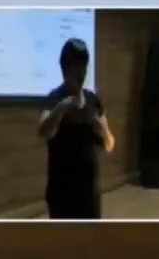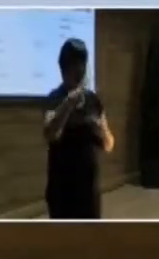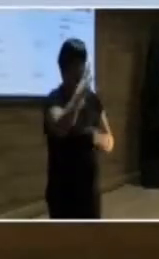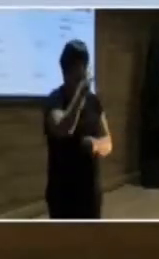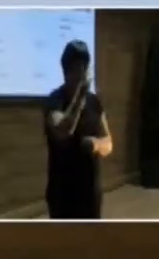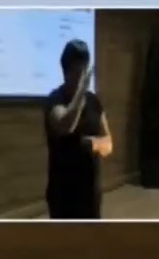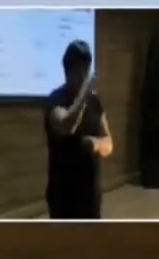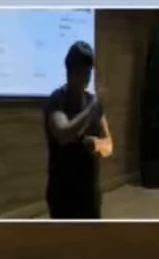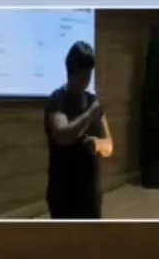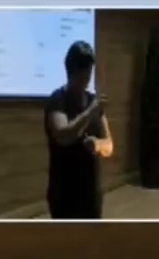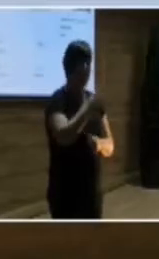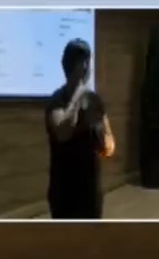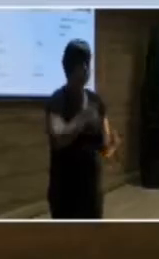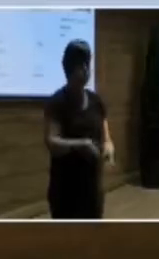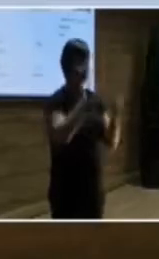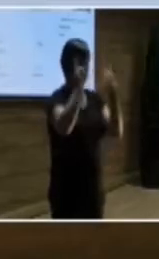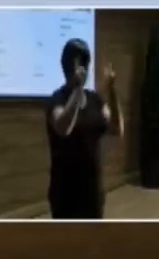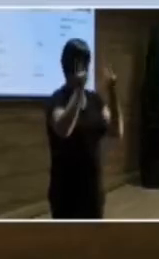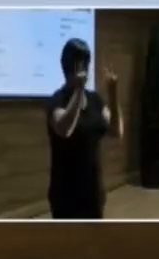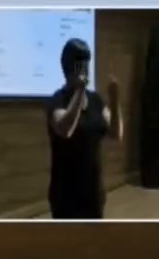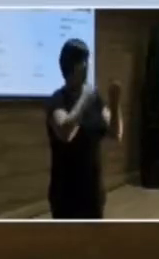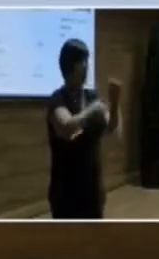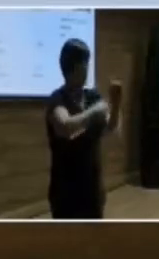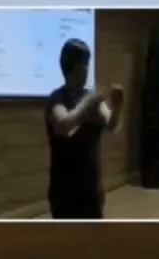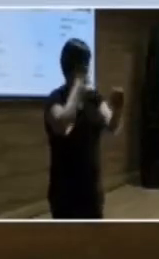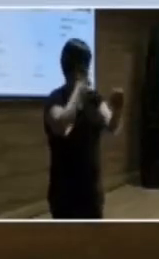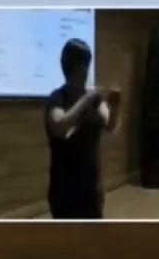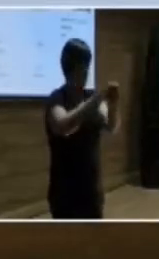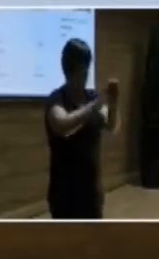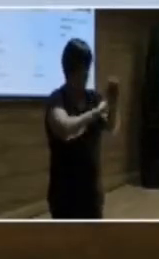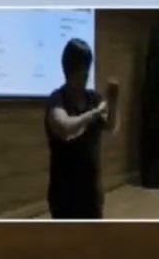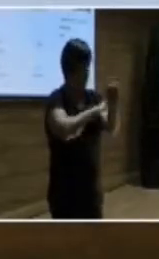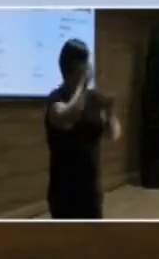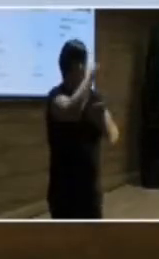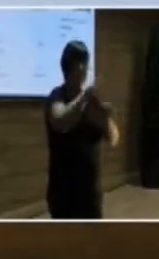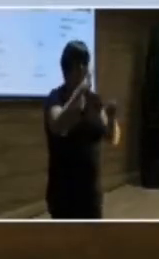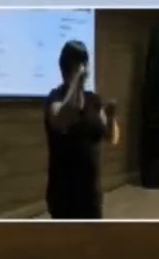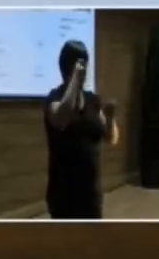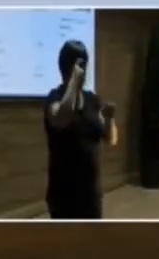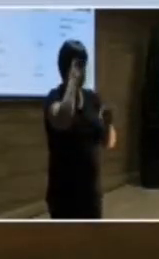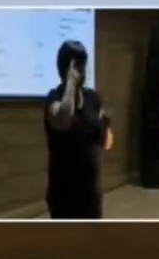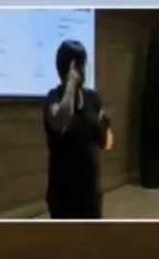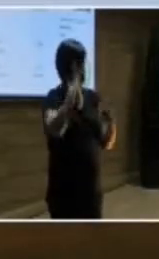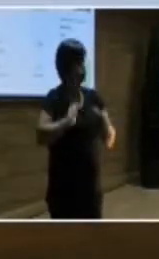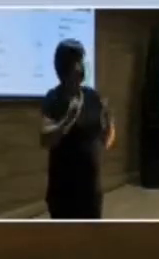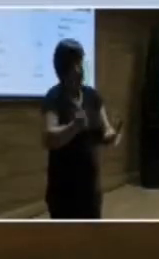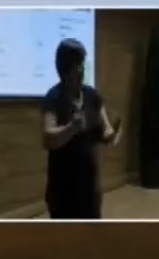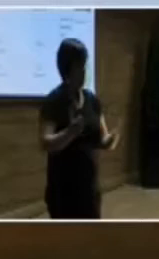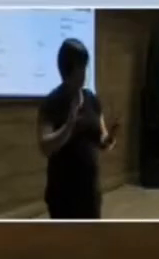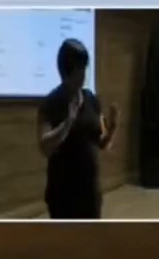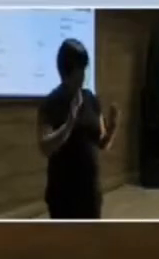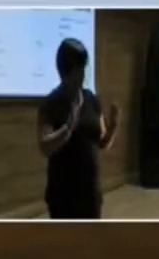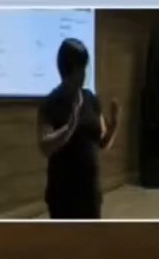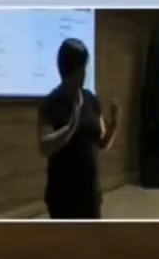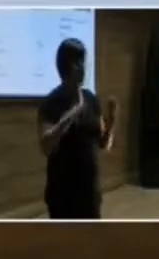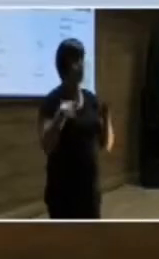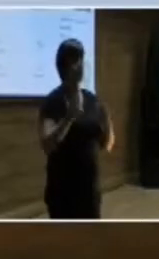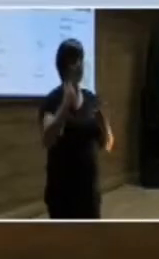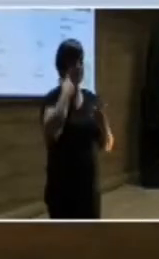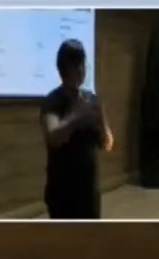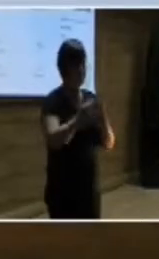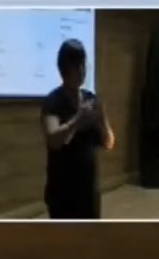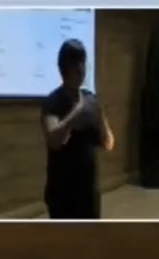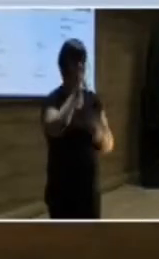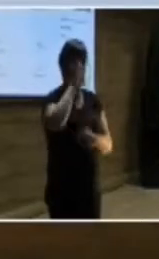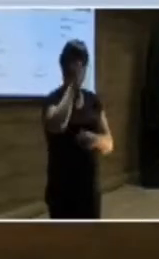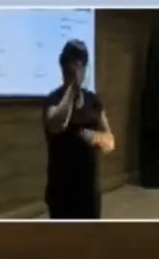personas dieron su consentimiento para hacerse una punción lumbar. Son personas normales, cognitivamente sanas. Y pudimos comprobar que un